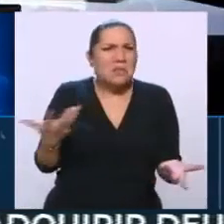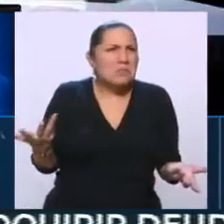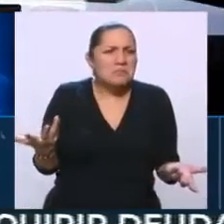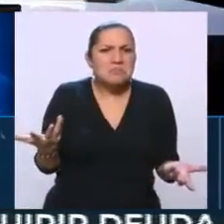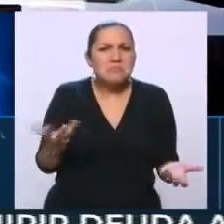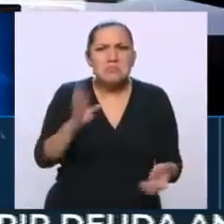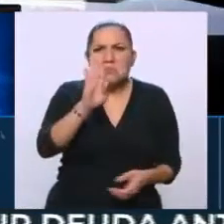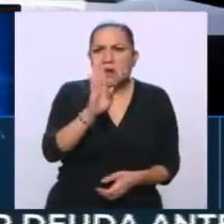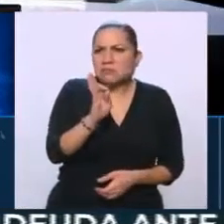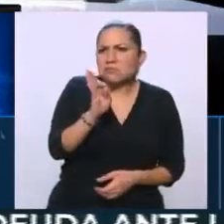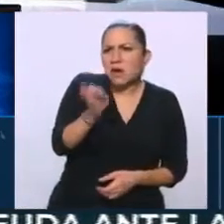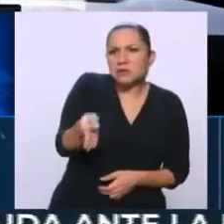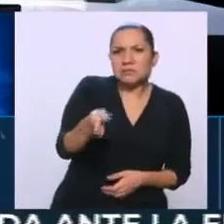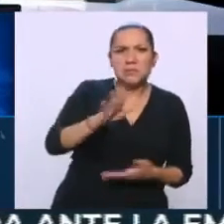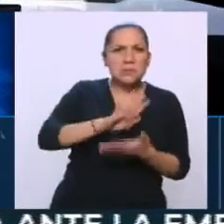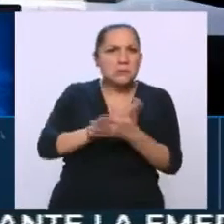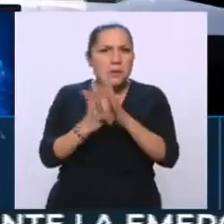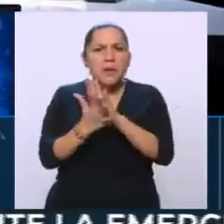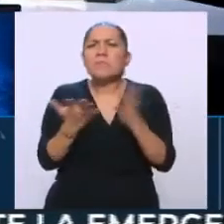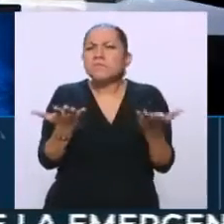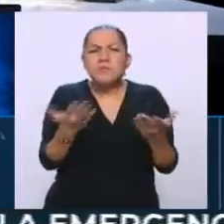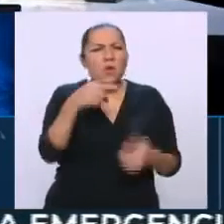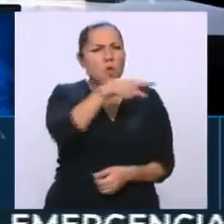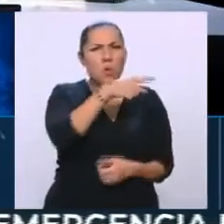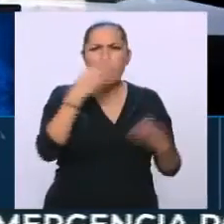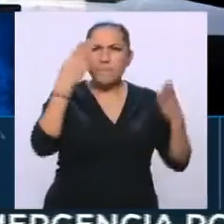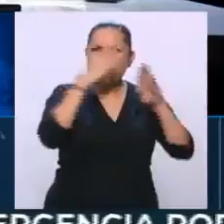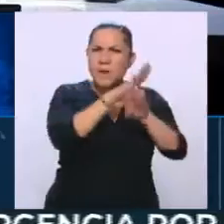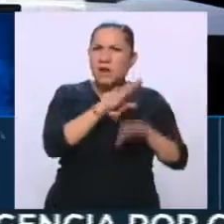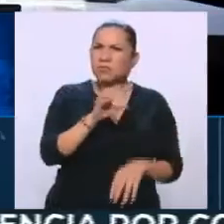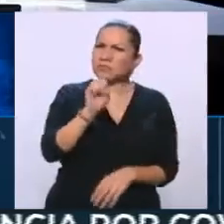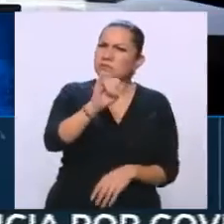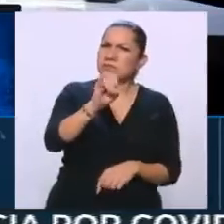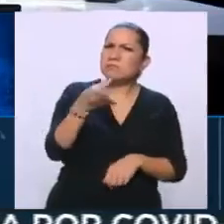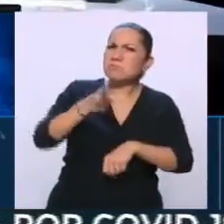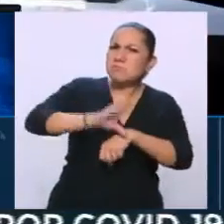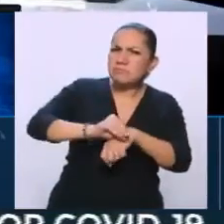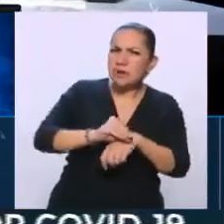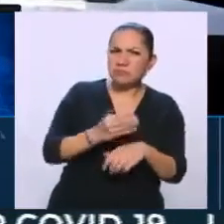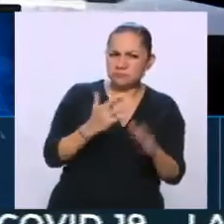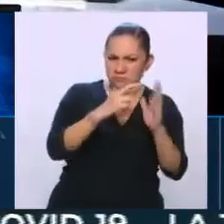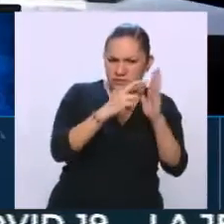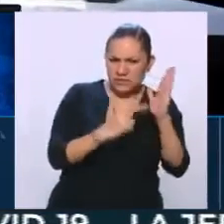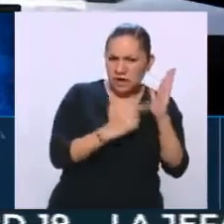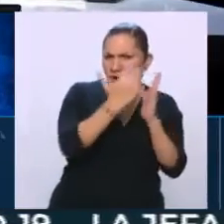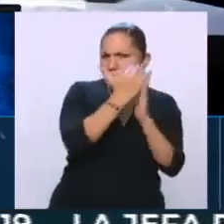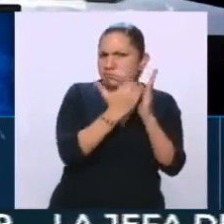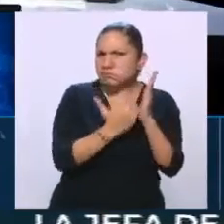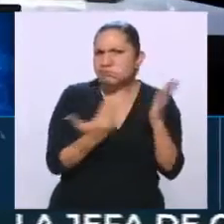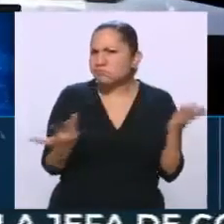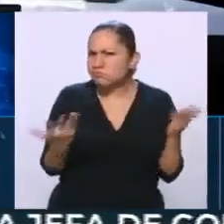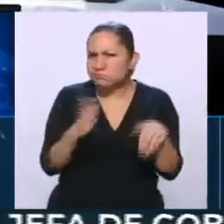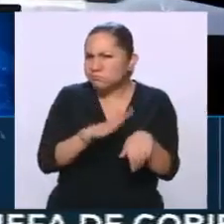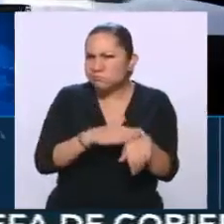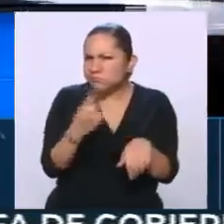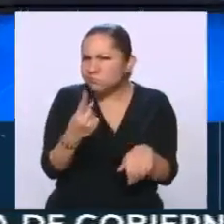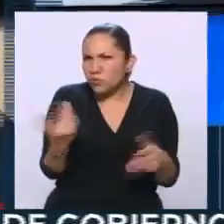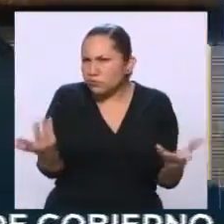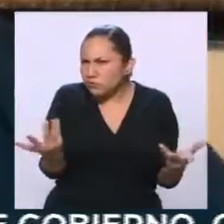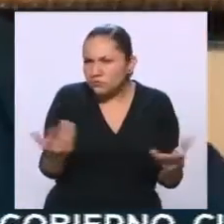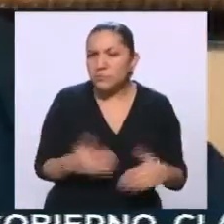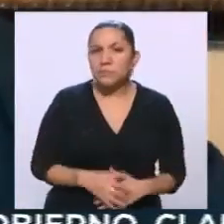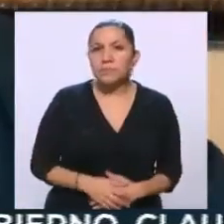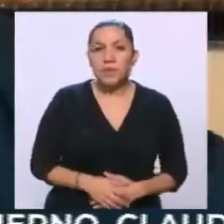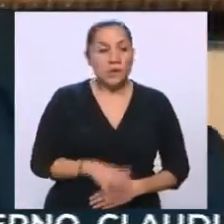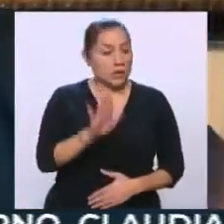ahí, en donde los bancos permiten que se den estas operaciones ilícitas? Fíjate, los bancos sin duda juegan un